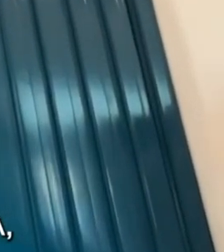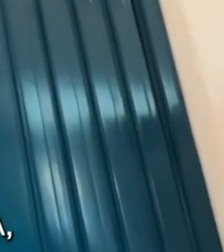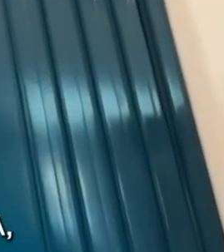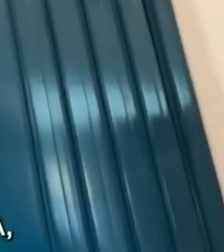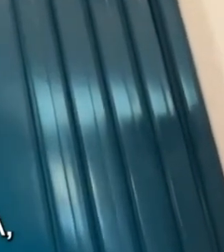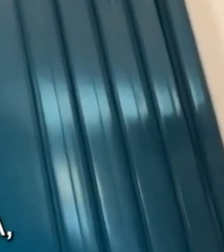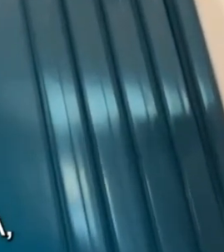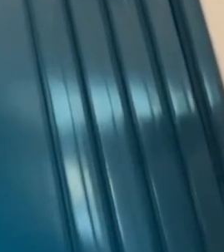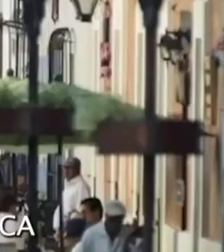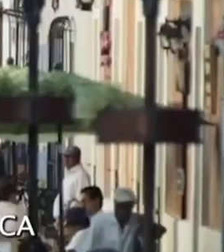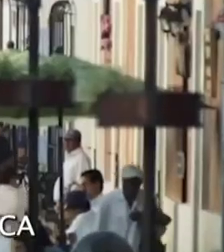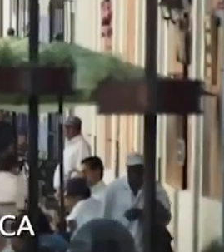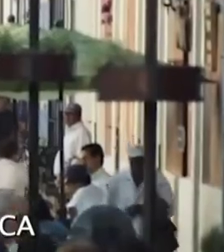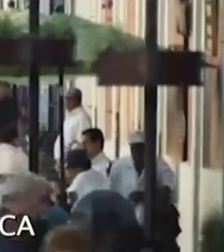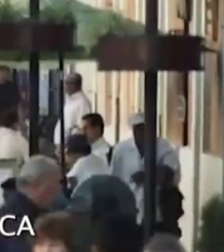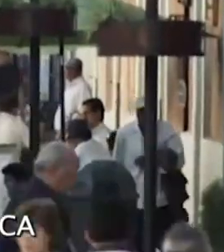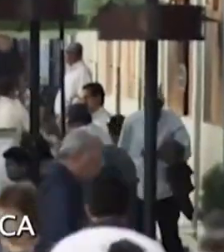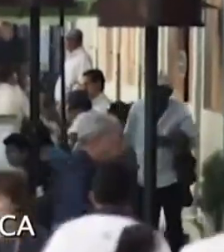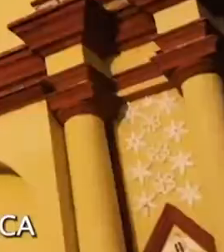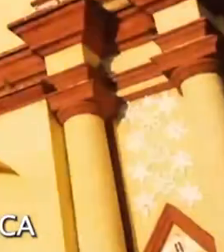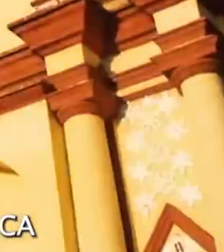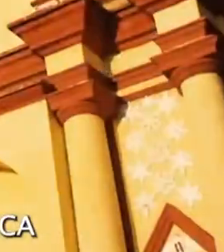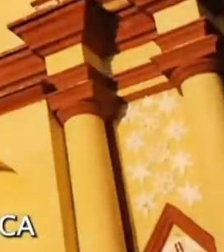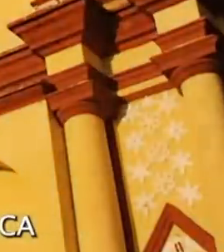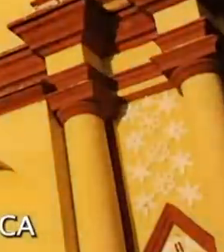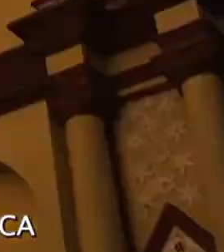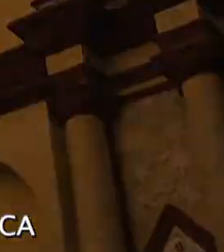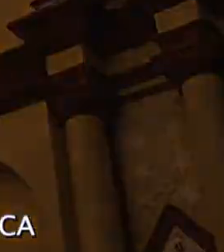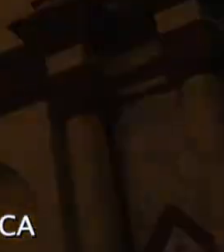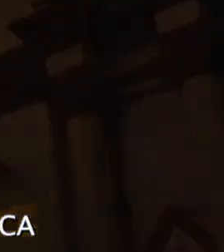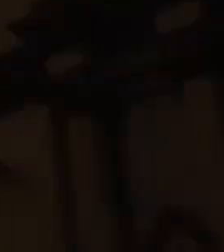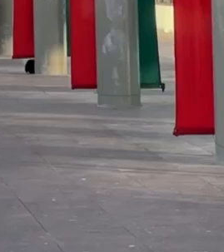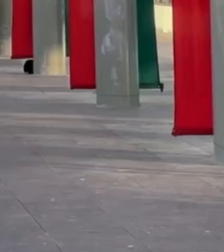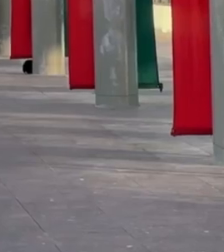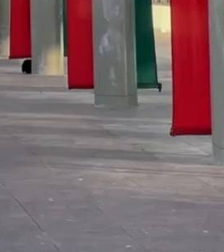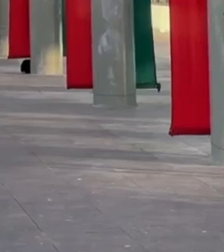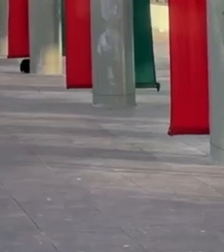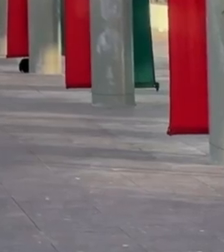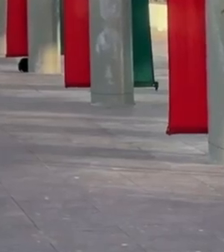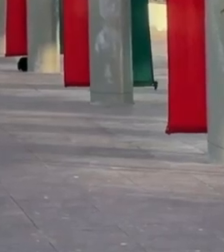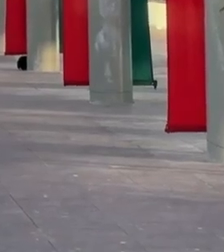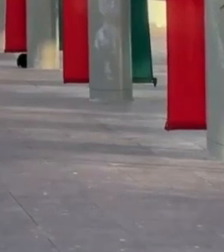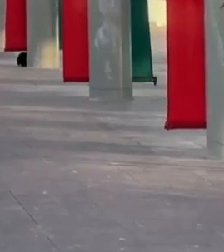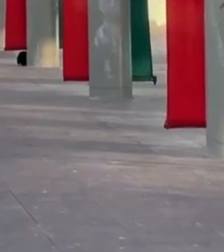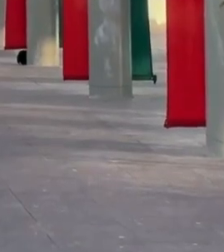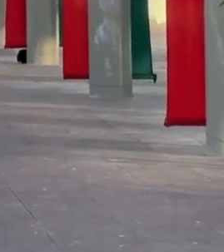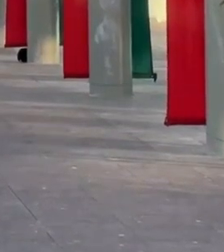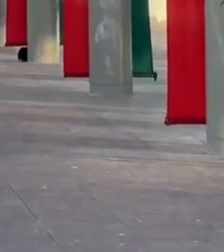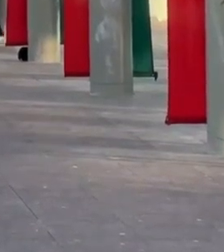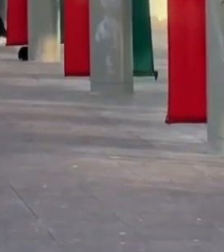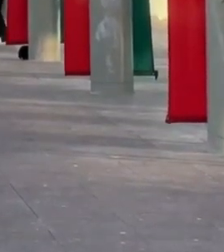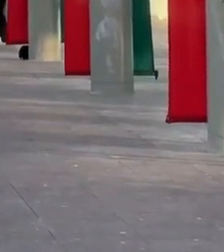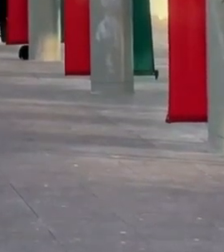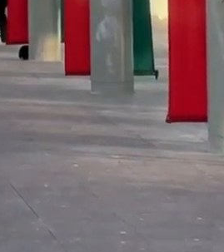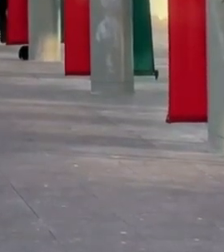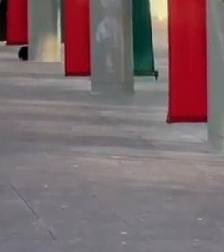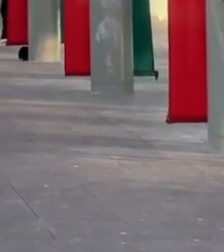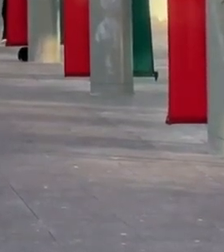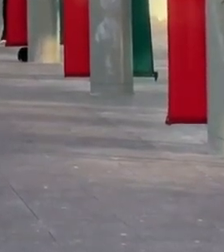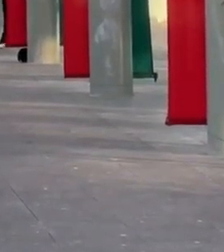de 2024 ha repuntado más en materia turística y económica, con una afluencia de